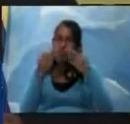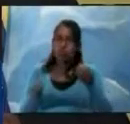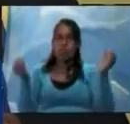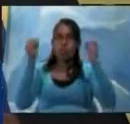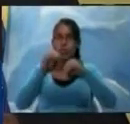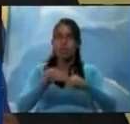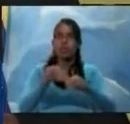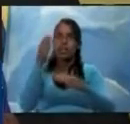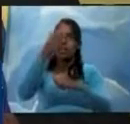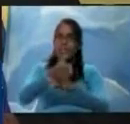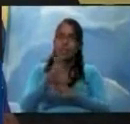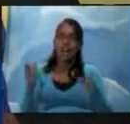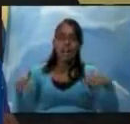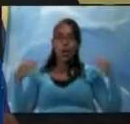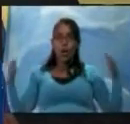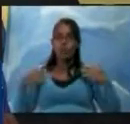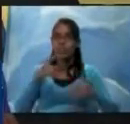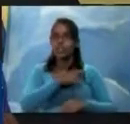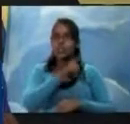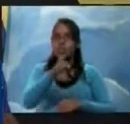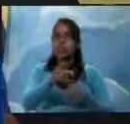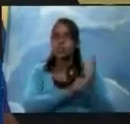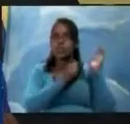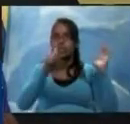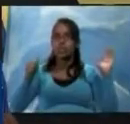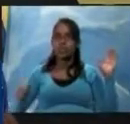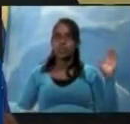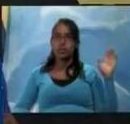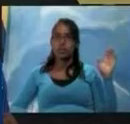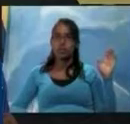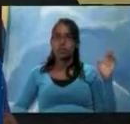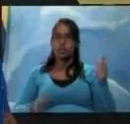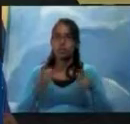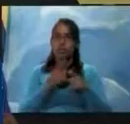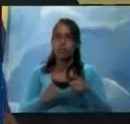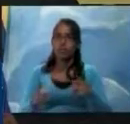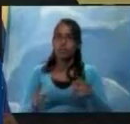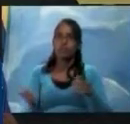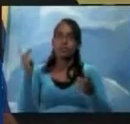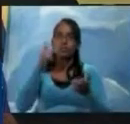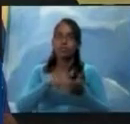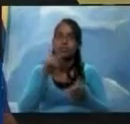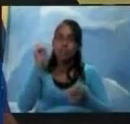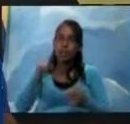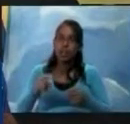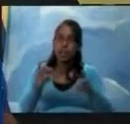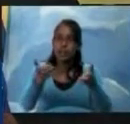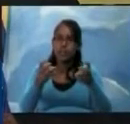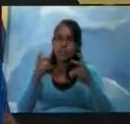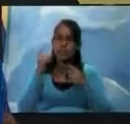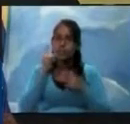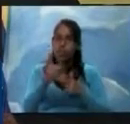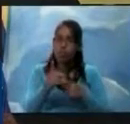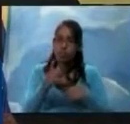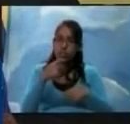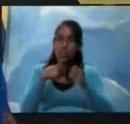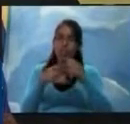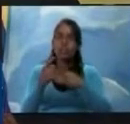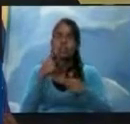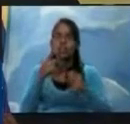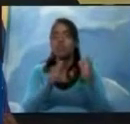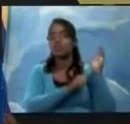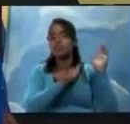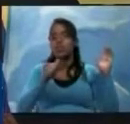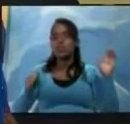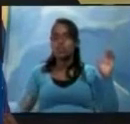pondré, entra en el gozo de tu señor. Pero llegó también el que había recibido 1 talento y dijo: Señor,